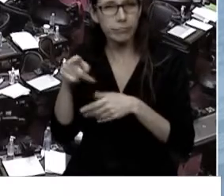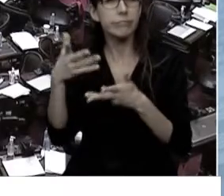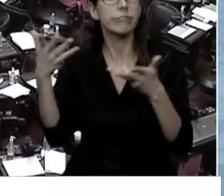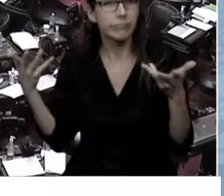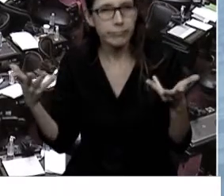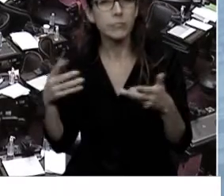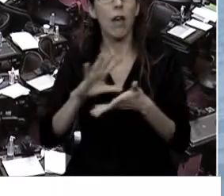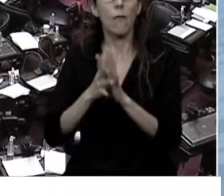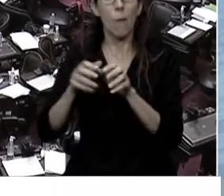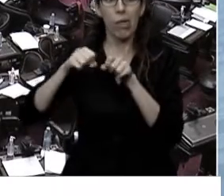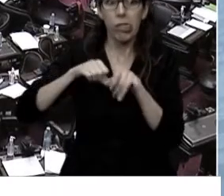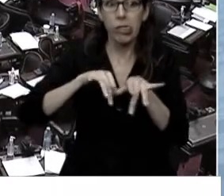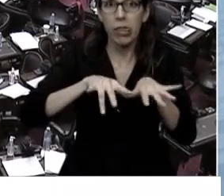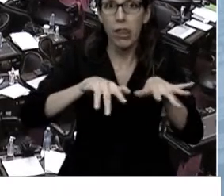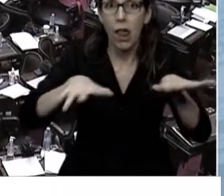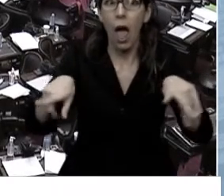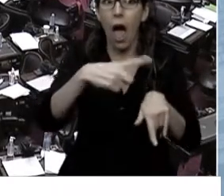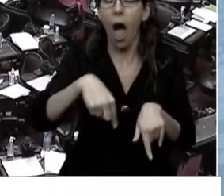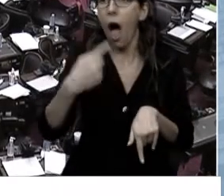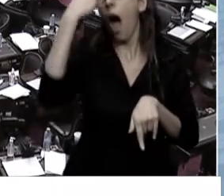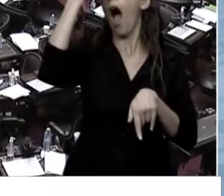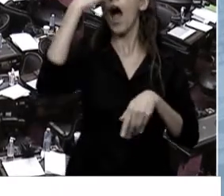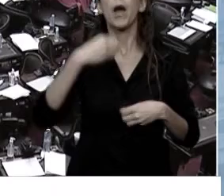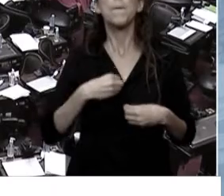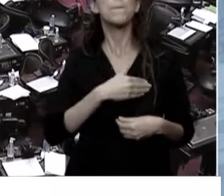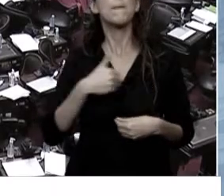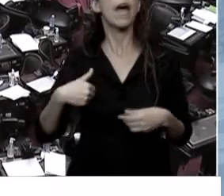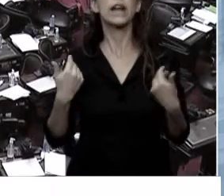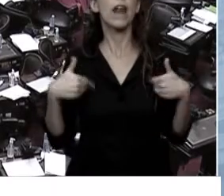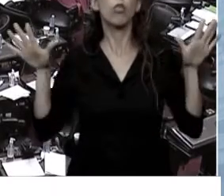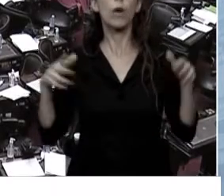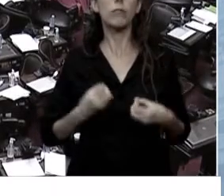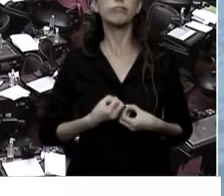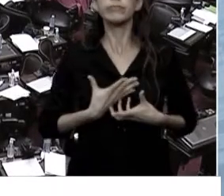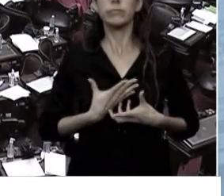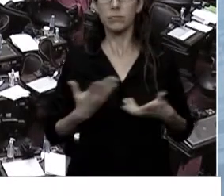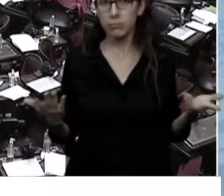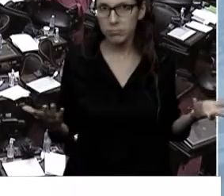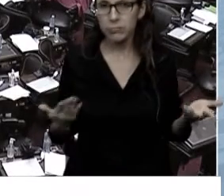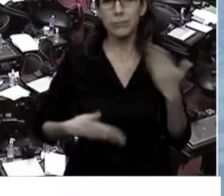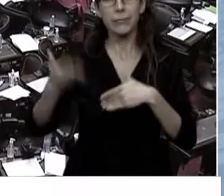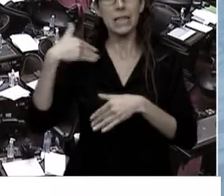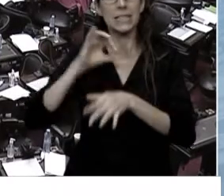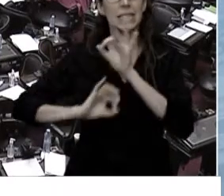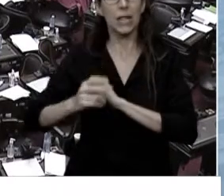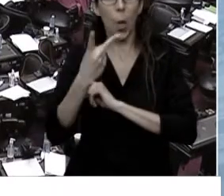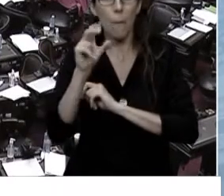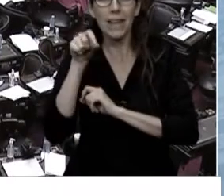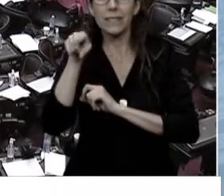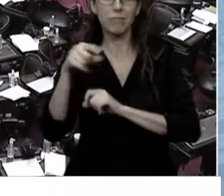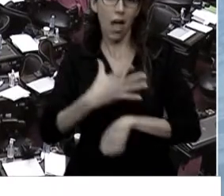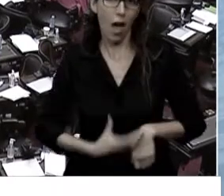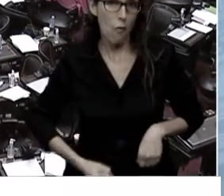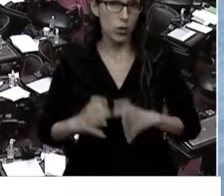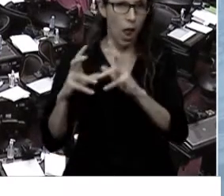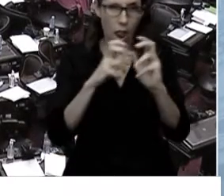del instinto maternal. Hasta principios del siglo XX, el aborto no era un tema del derecho positivo, pero sí